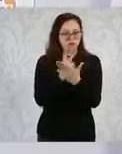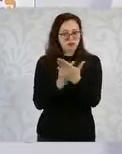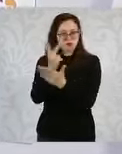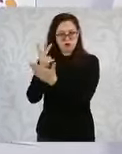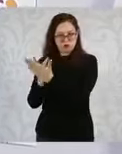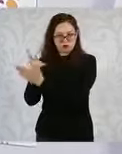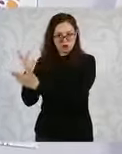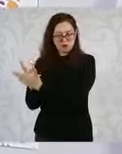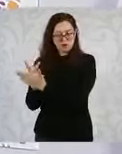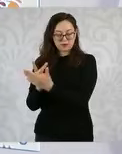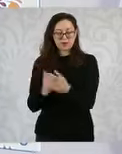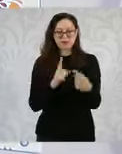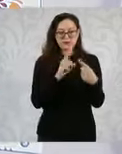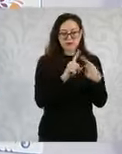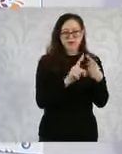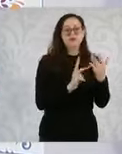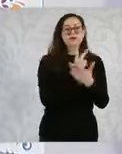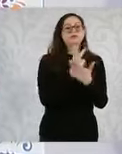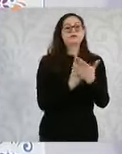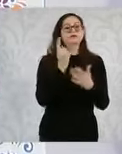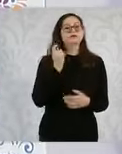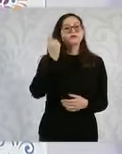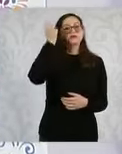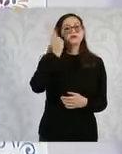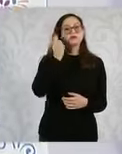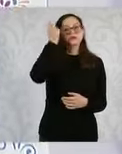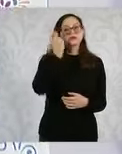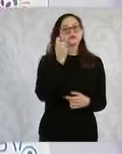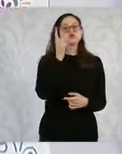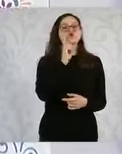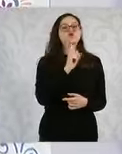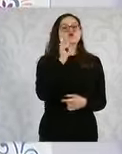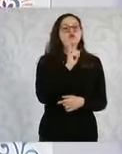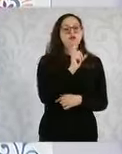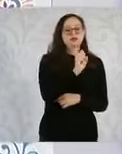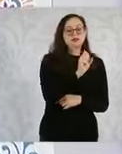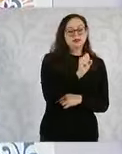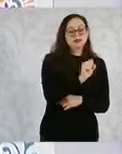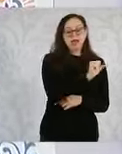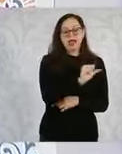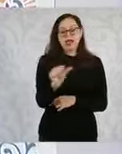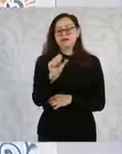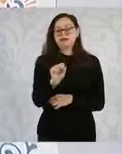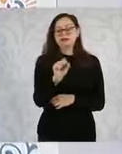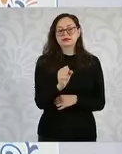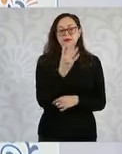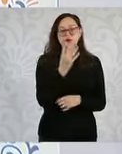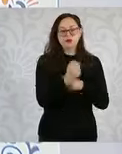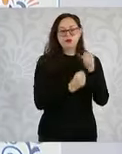de mujeres de 60 a 64 años, que por cierto hoy inicia ya la